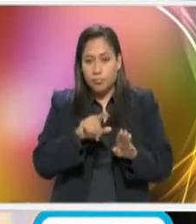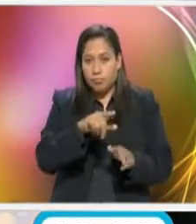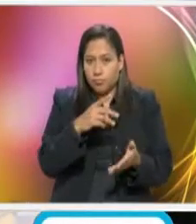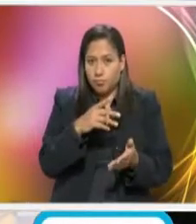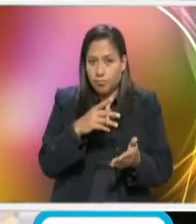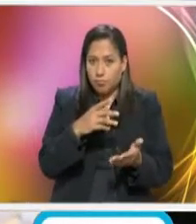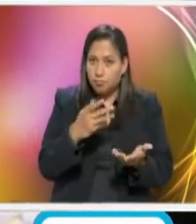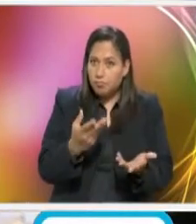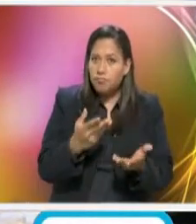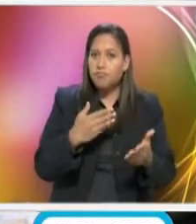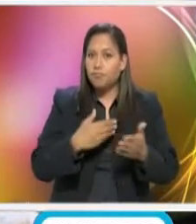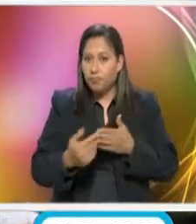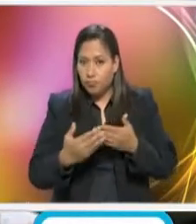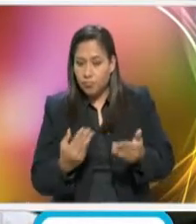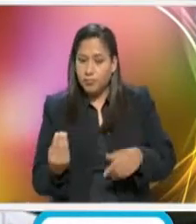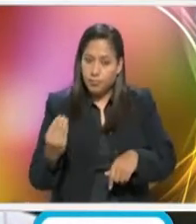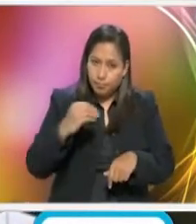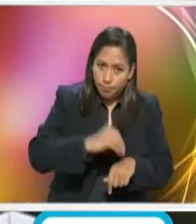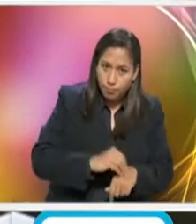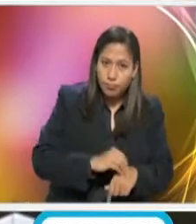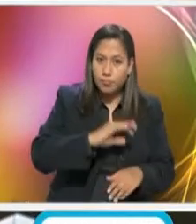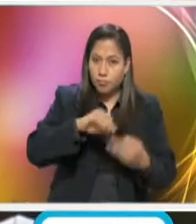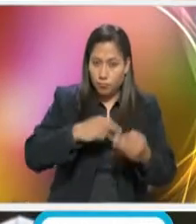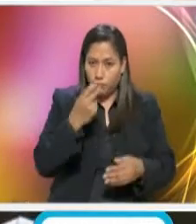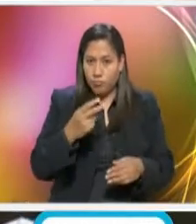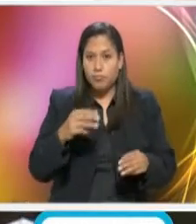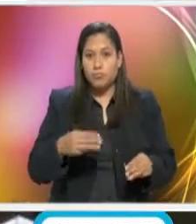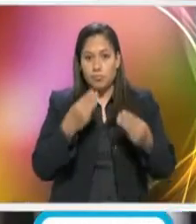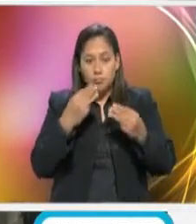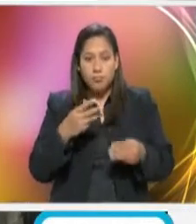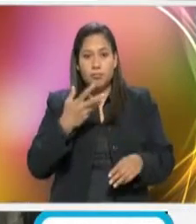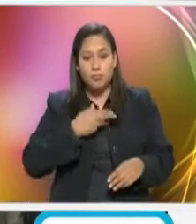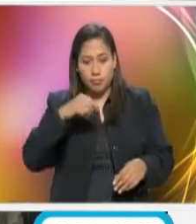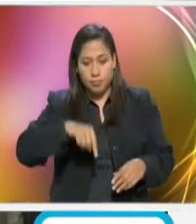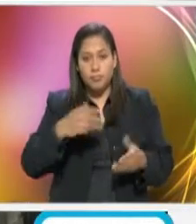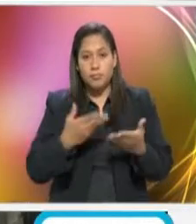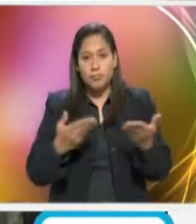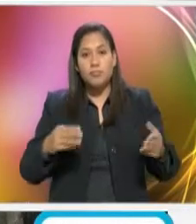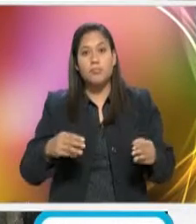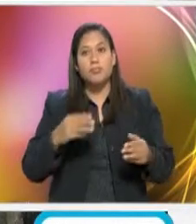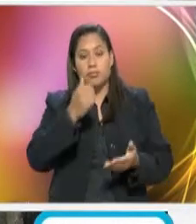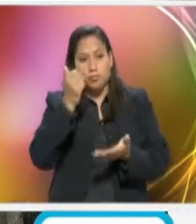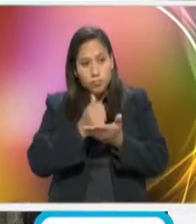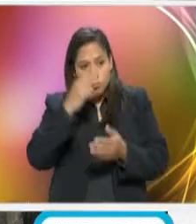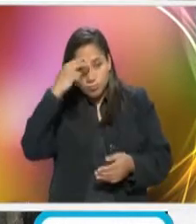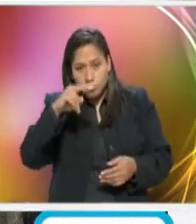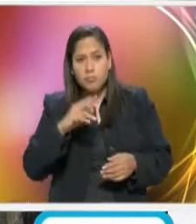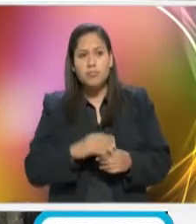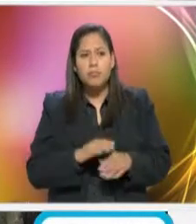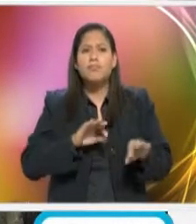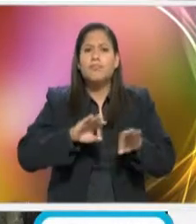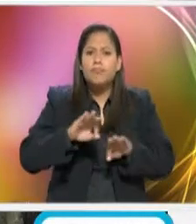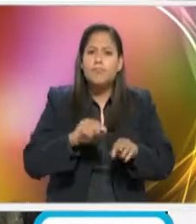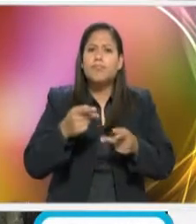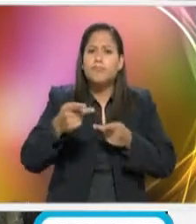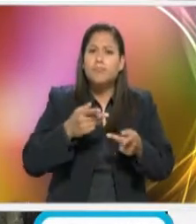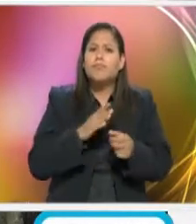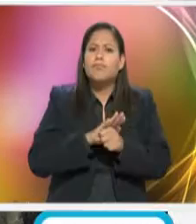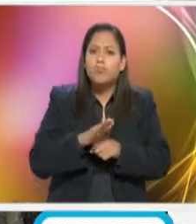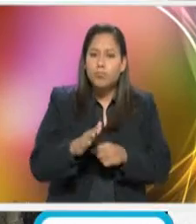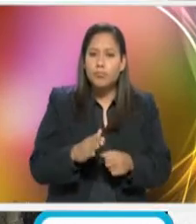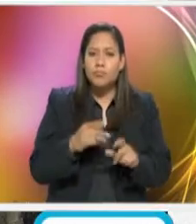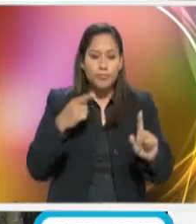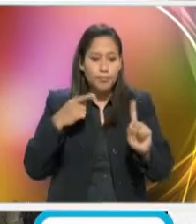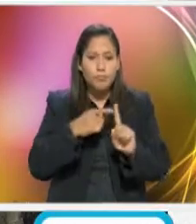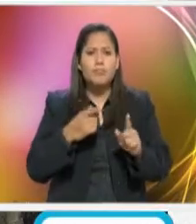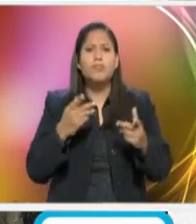restablece, moderniza, ¿no?, todos estos mercados que existen actualmente en la Ciudad de México? ¿Qué fue lo que trabajaron, en qué se enfocaron y